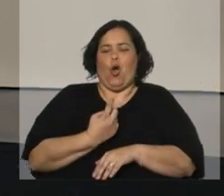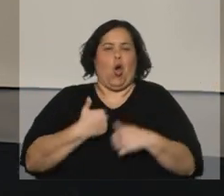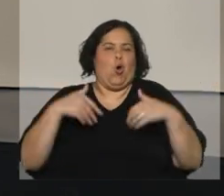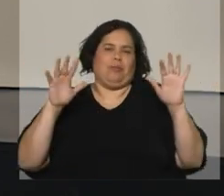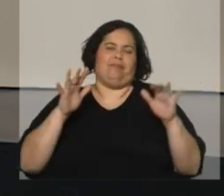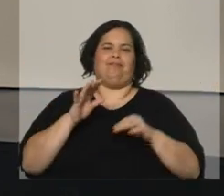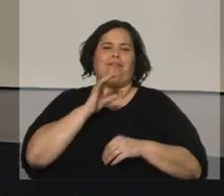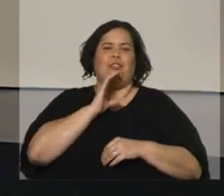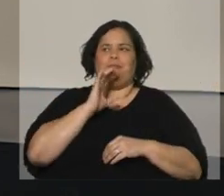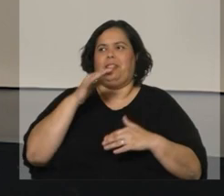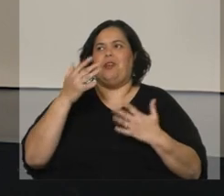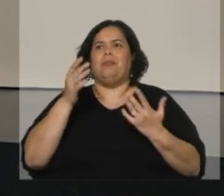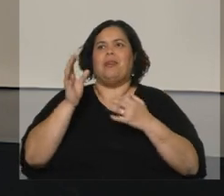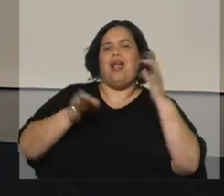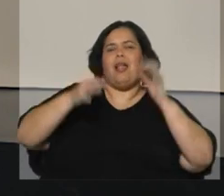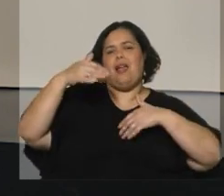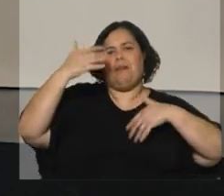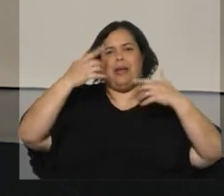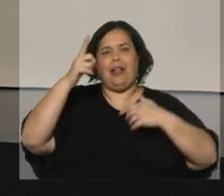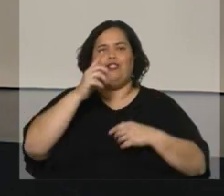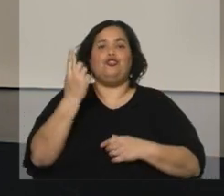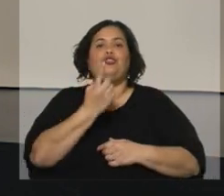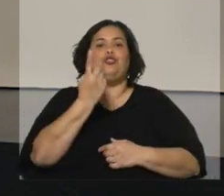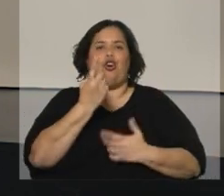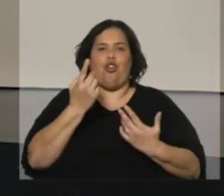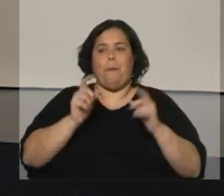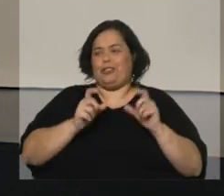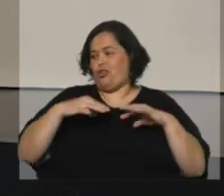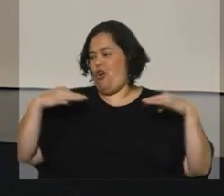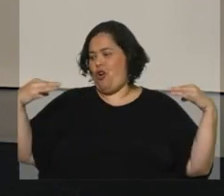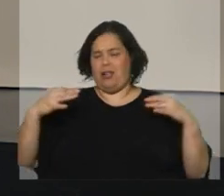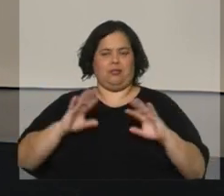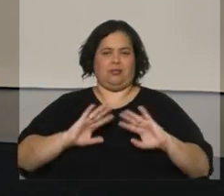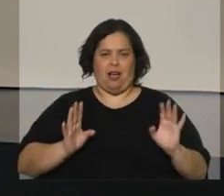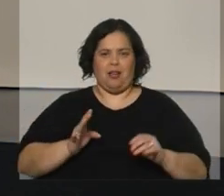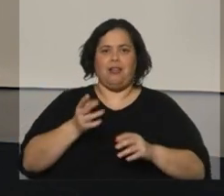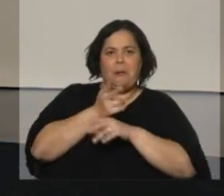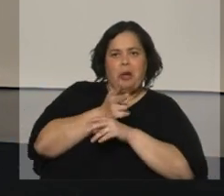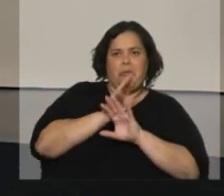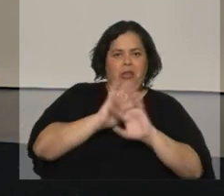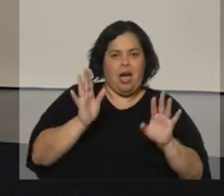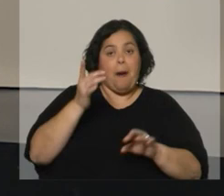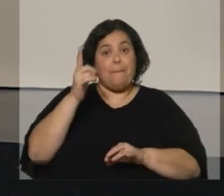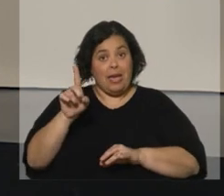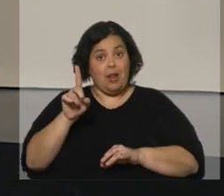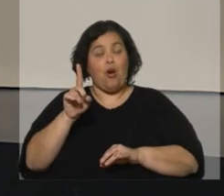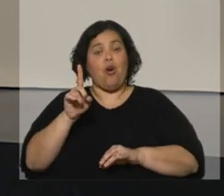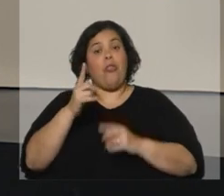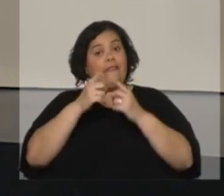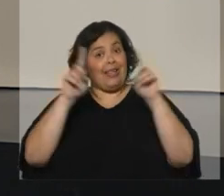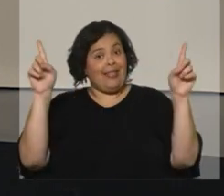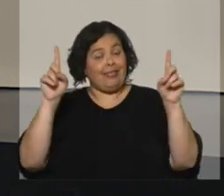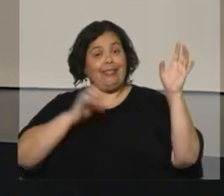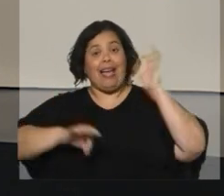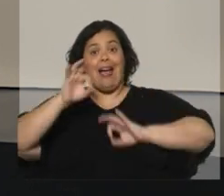solo con los camarógrafos el sonidista y unas pocas personas y mucho silencio y otra cosa es estar esperando